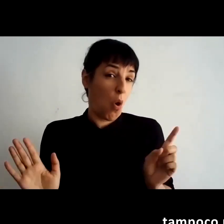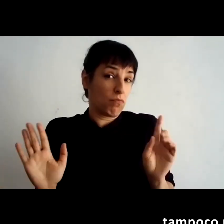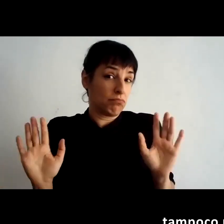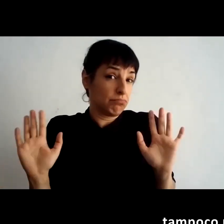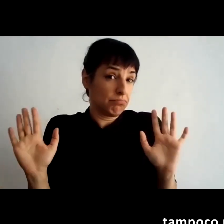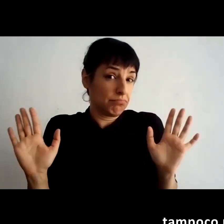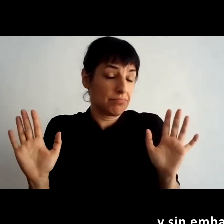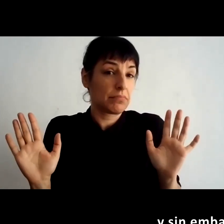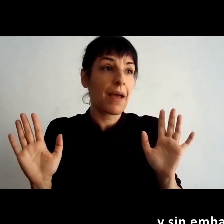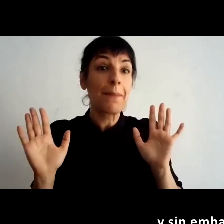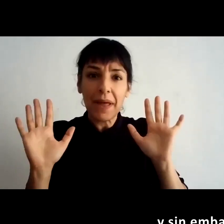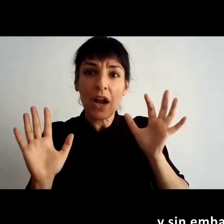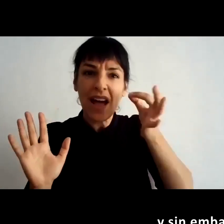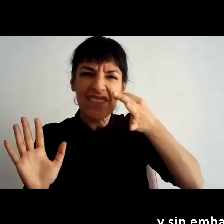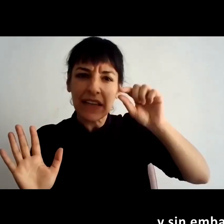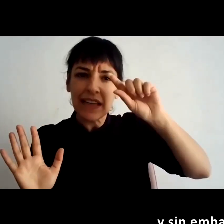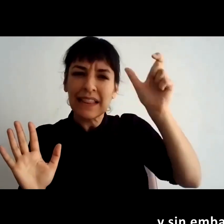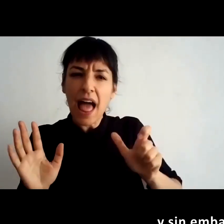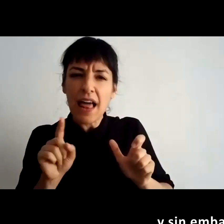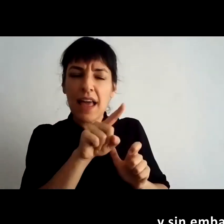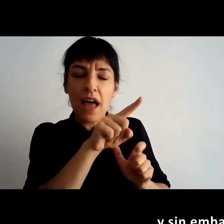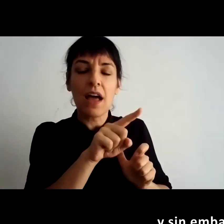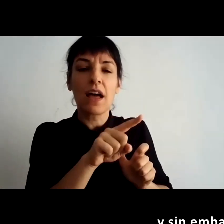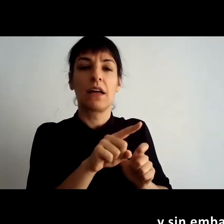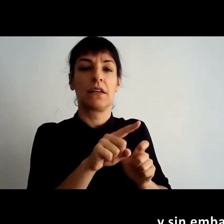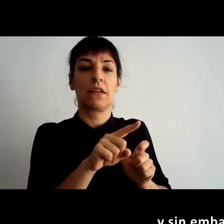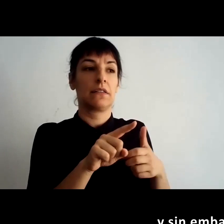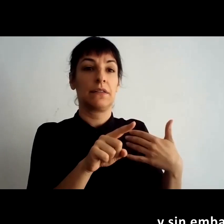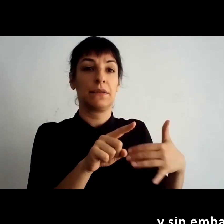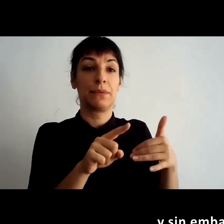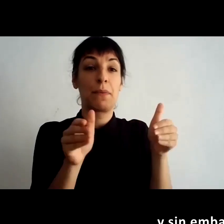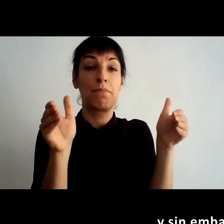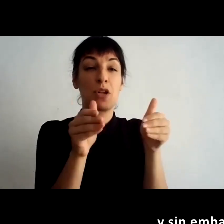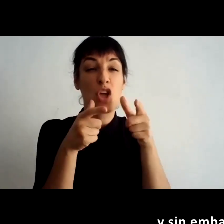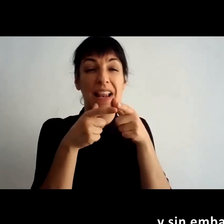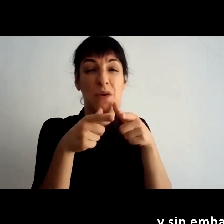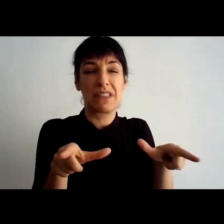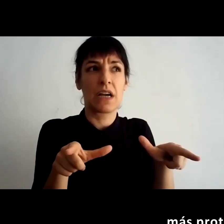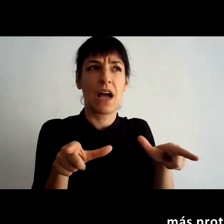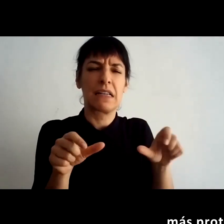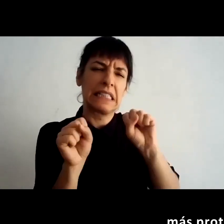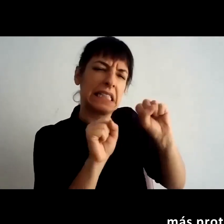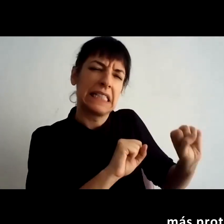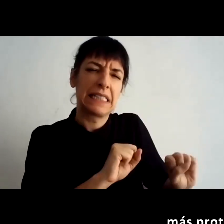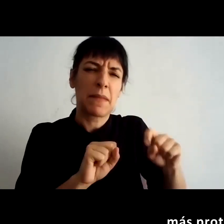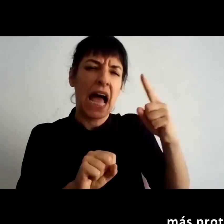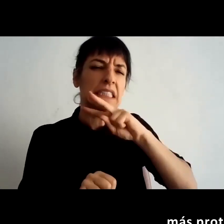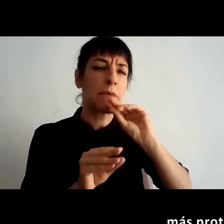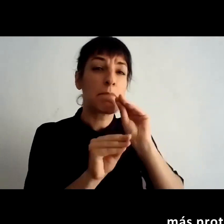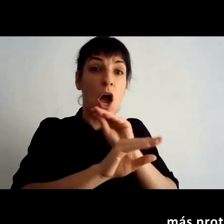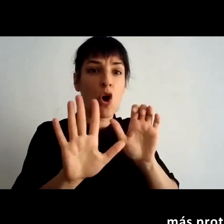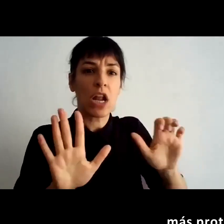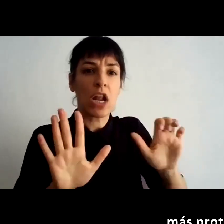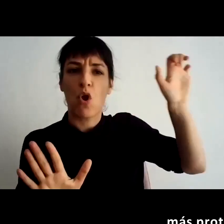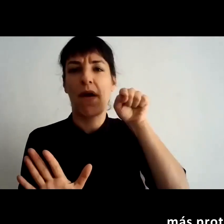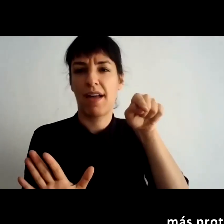inmediato. Y sin embargo, Italia contiene una de las minorías lingüísticas más bien protegidas de Europa, que